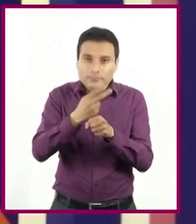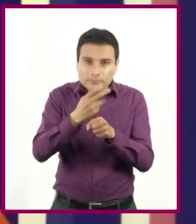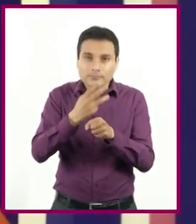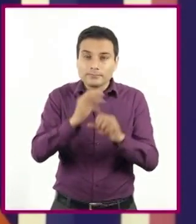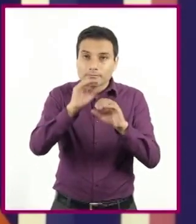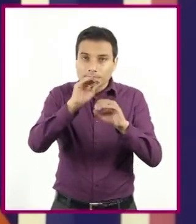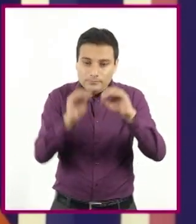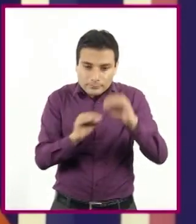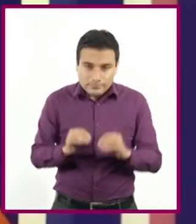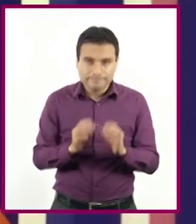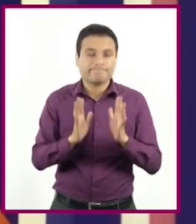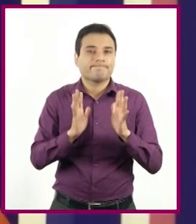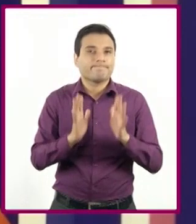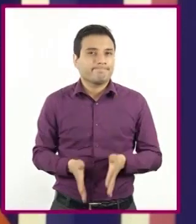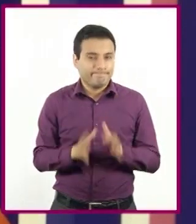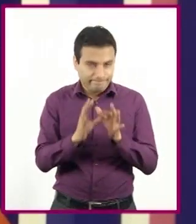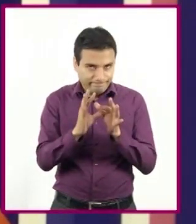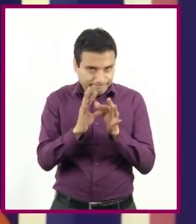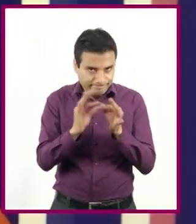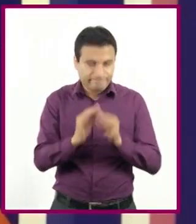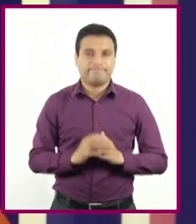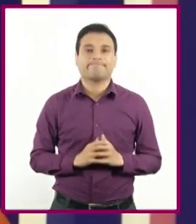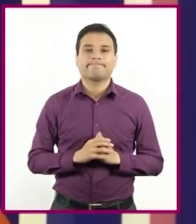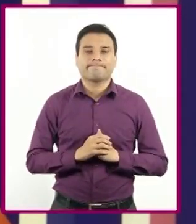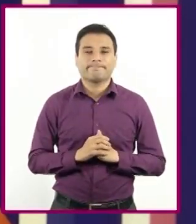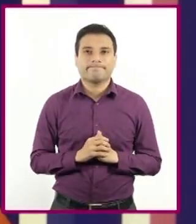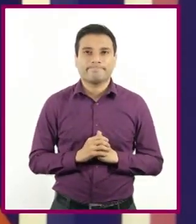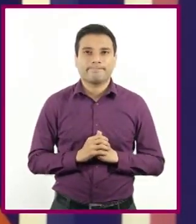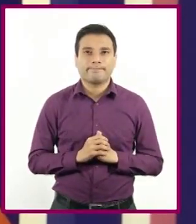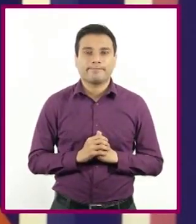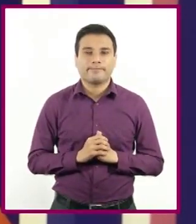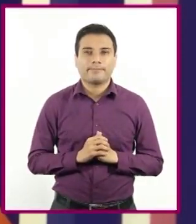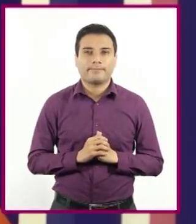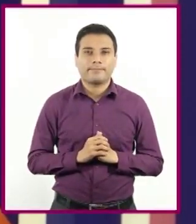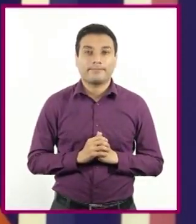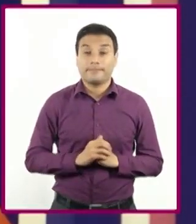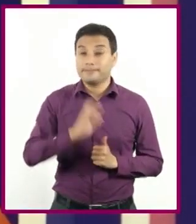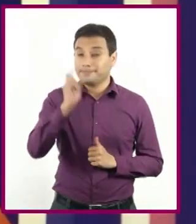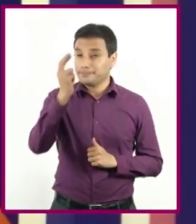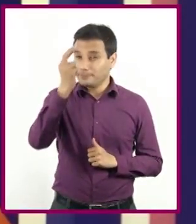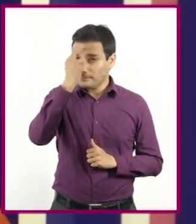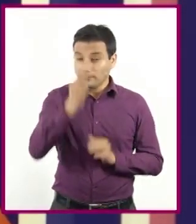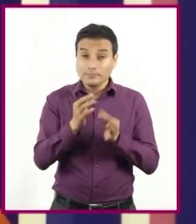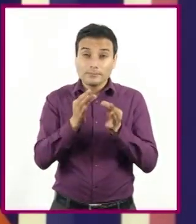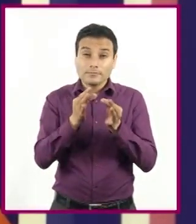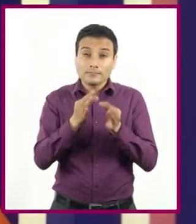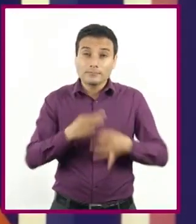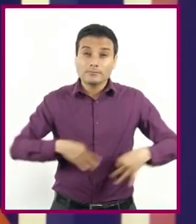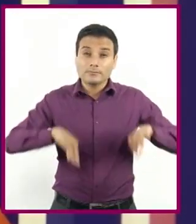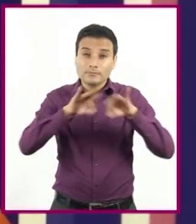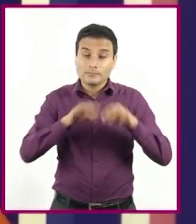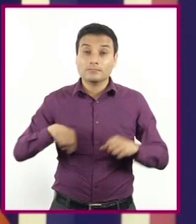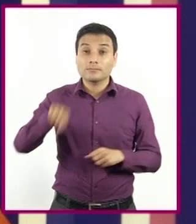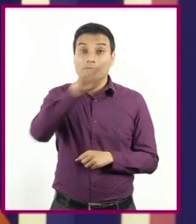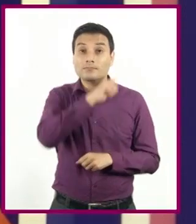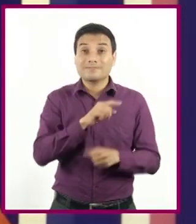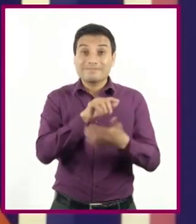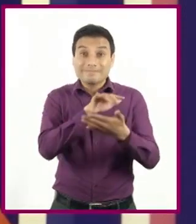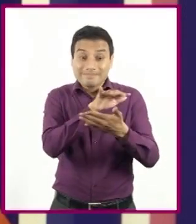ideas principales y secundarias. No olviden que es importante realizar una lectura